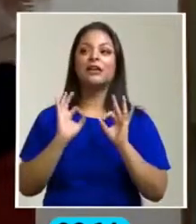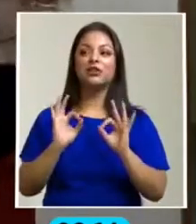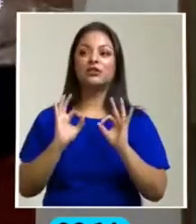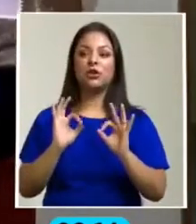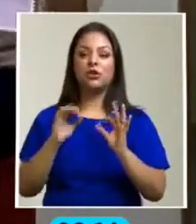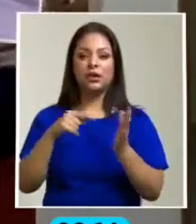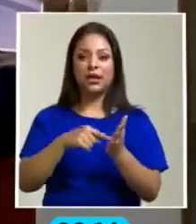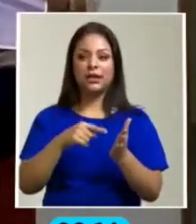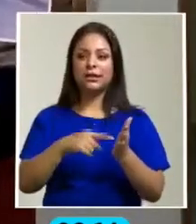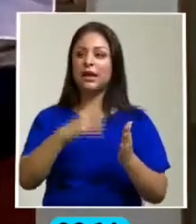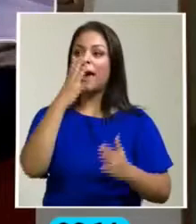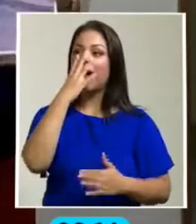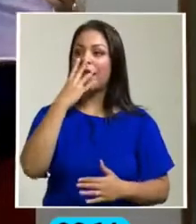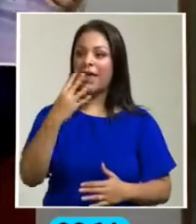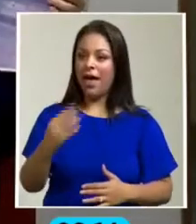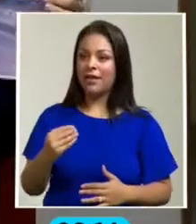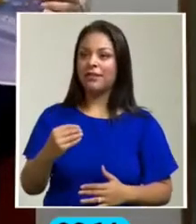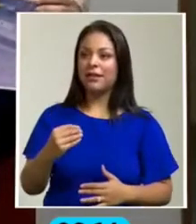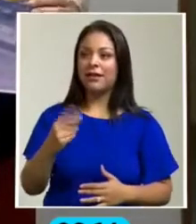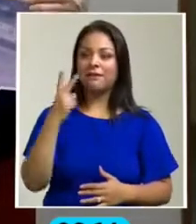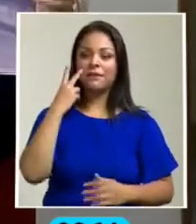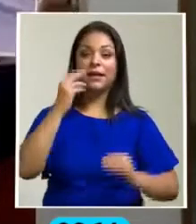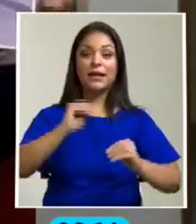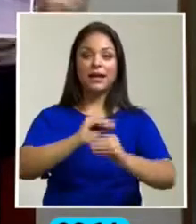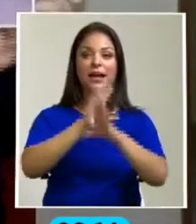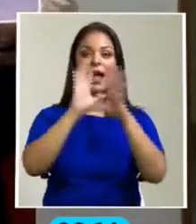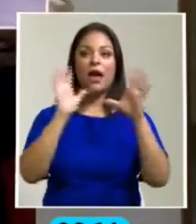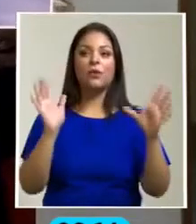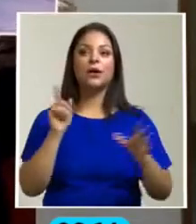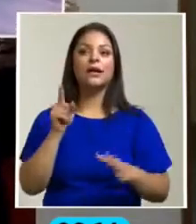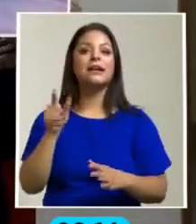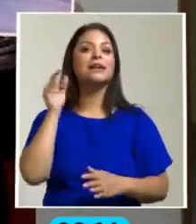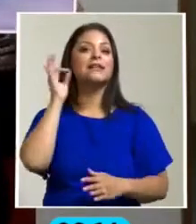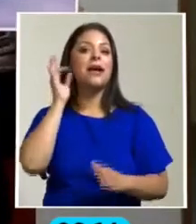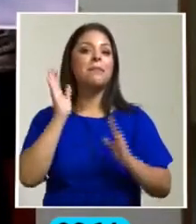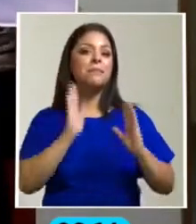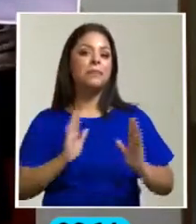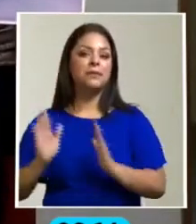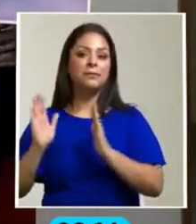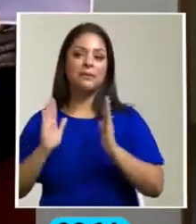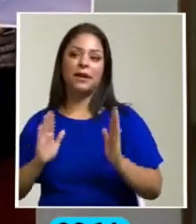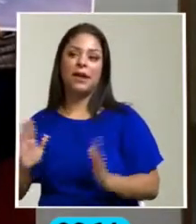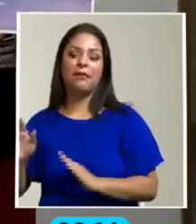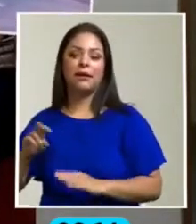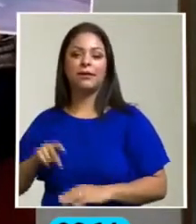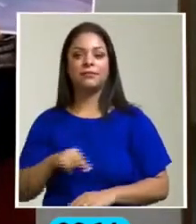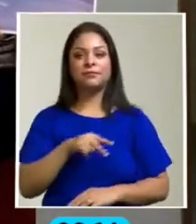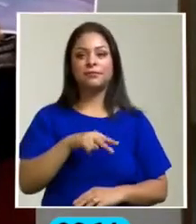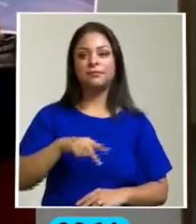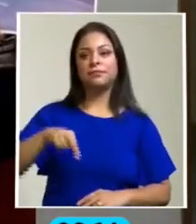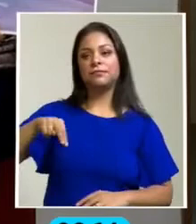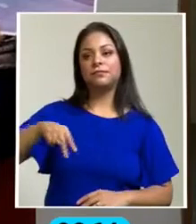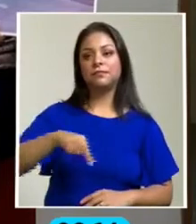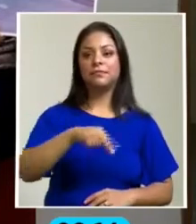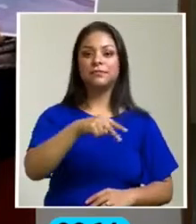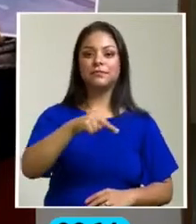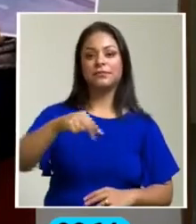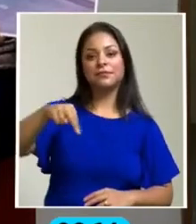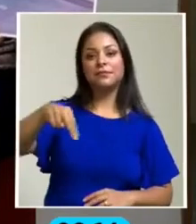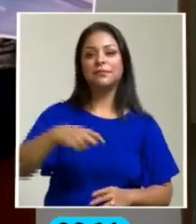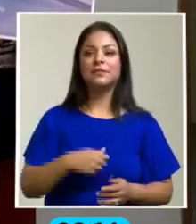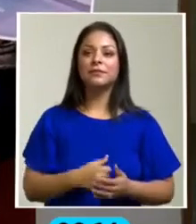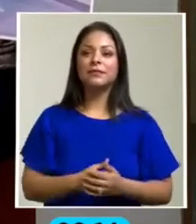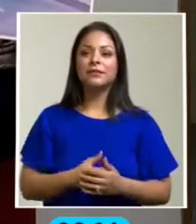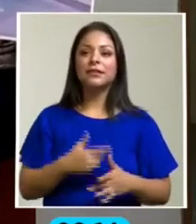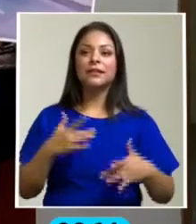Claro, vamos a ver. Ella estaba súper preparada entonces para su desfile. Se sentía